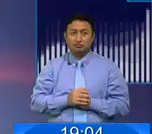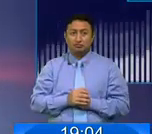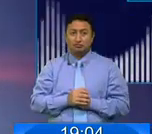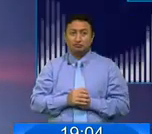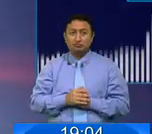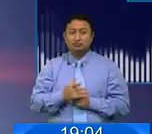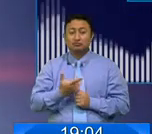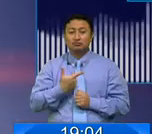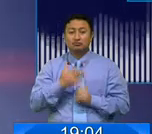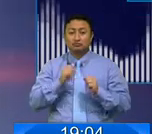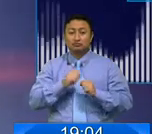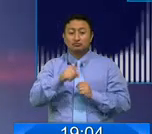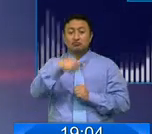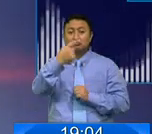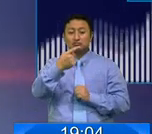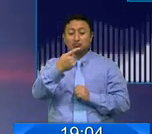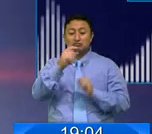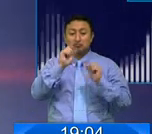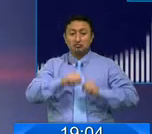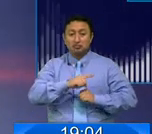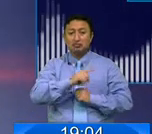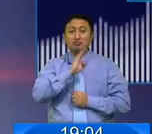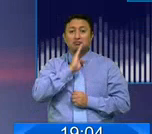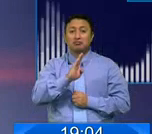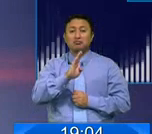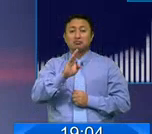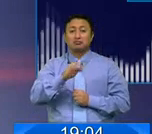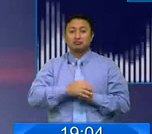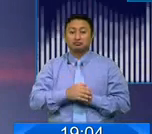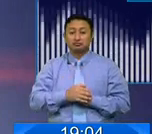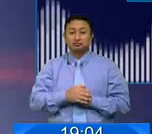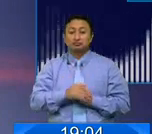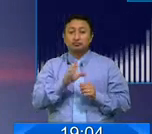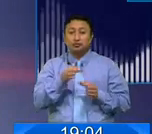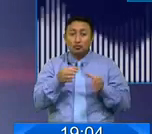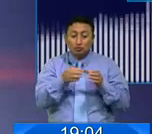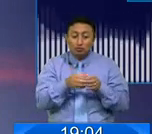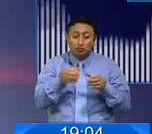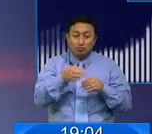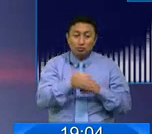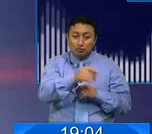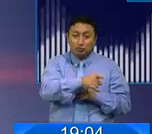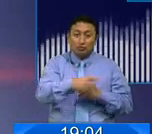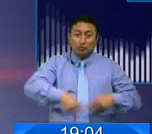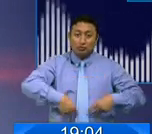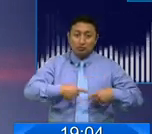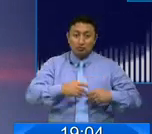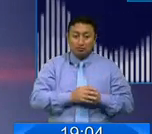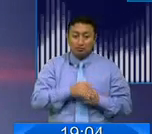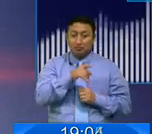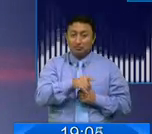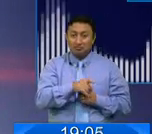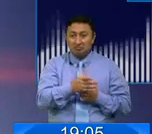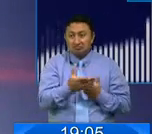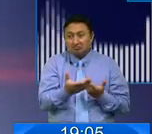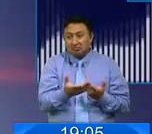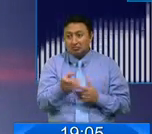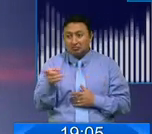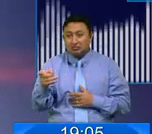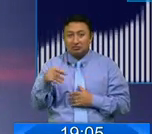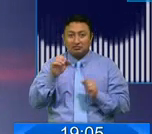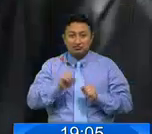será en la próxima instancia en Bruselas y no en el pueblito donde él vive y de una u otra forma